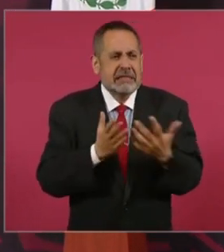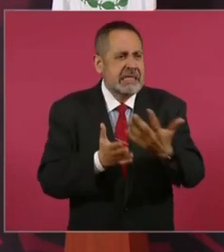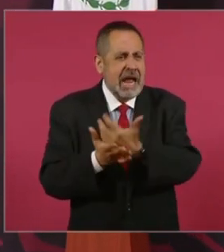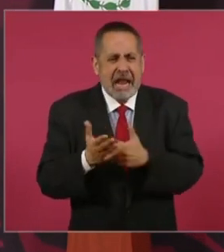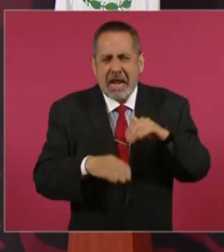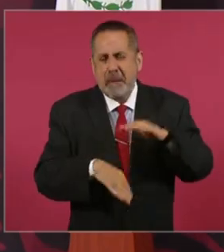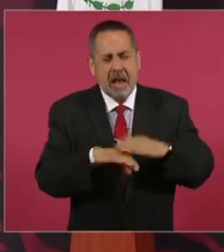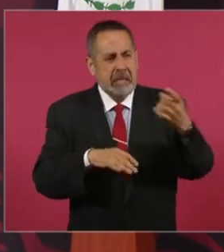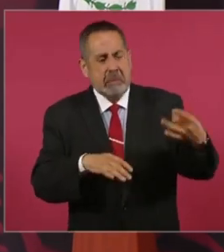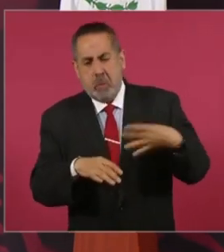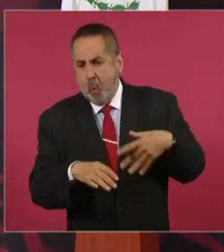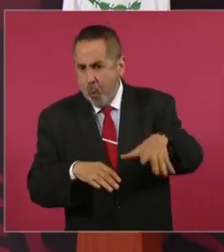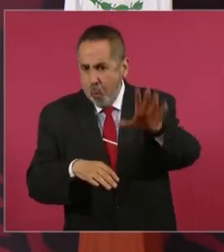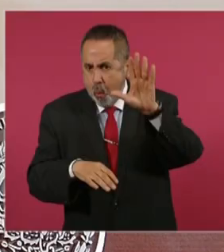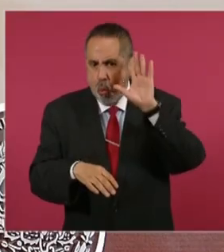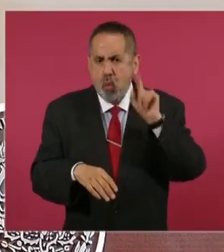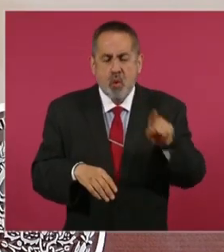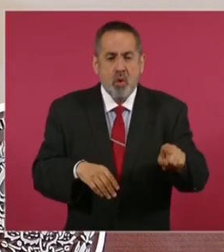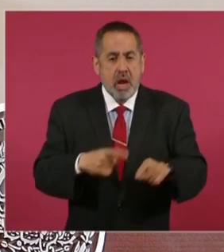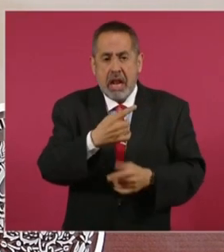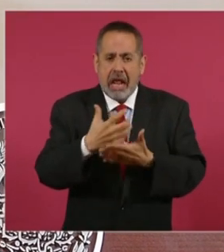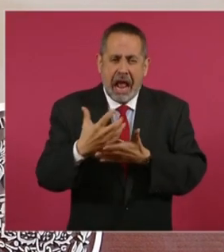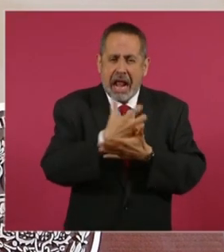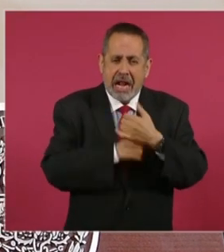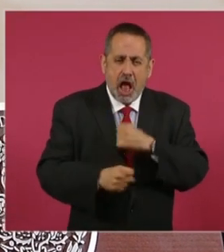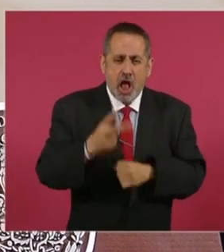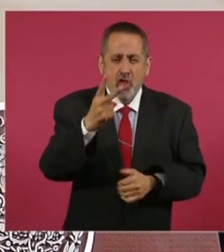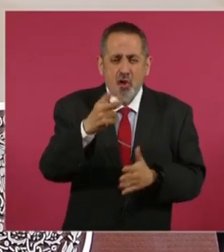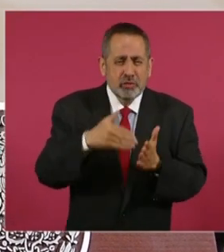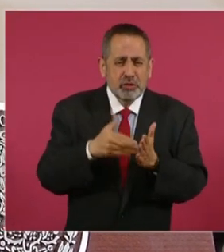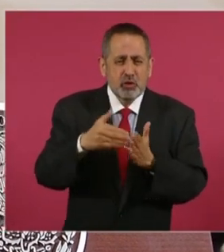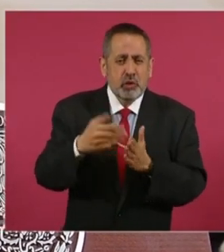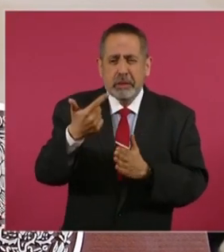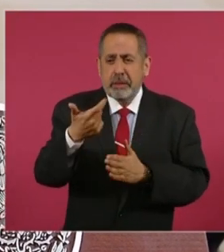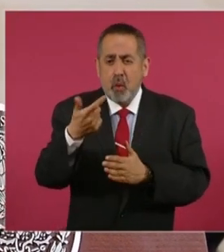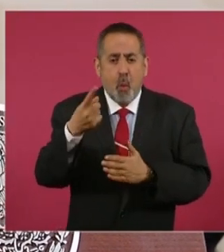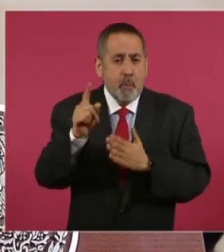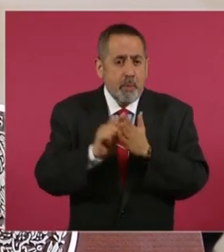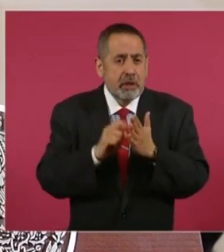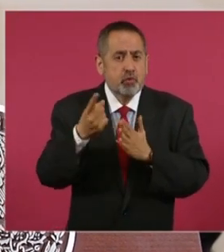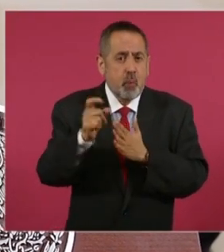o Loret gana dos millones de pesos mensuales.